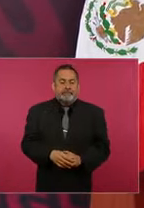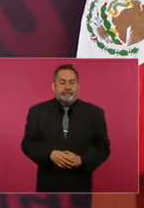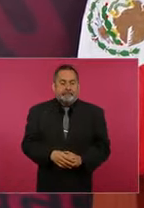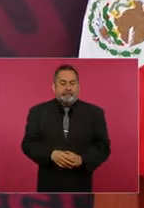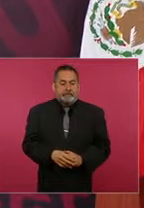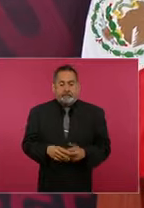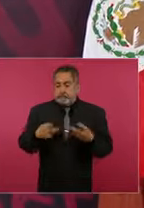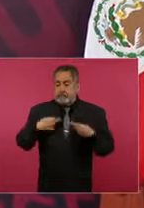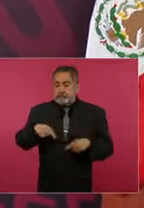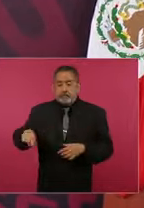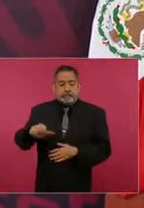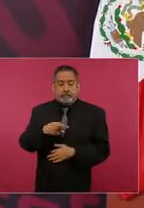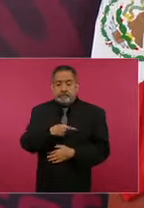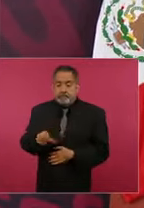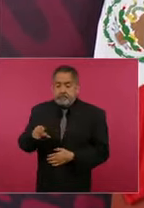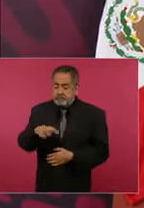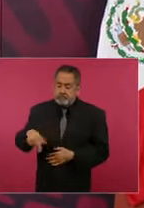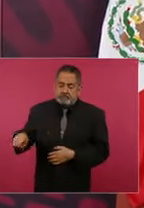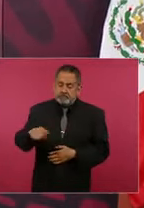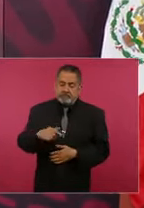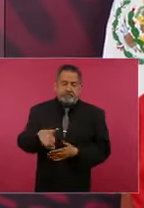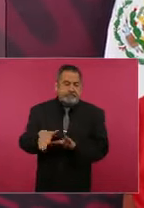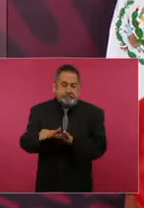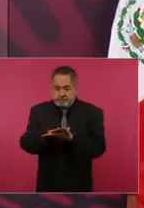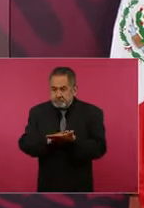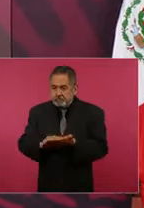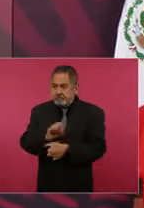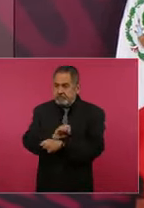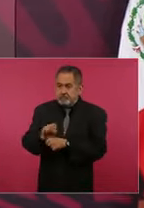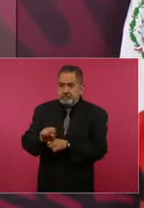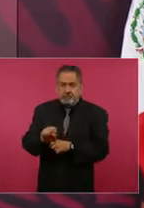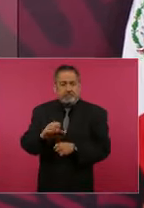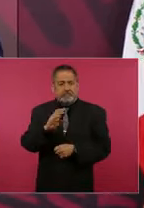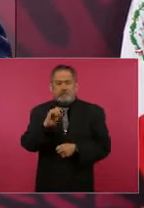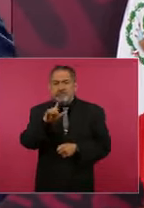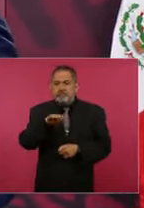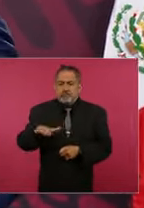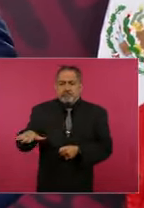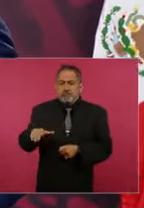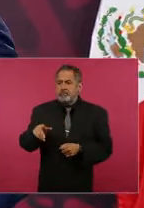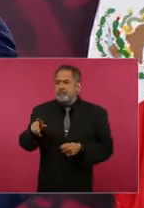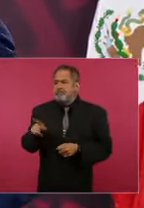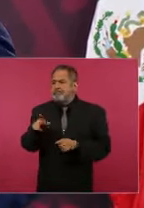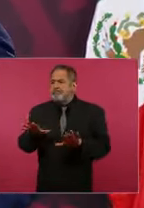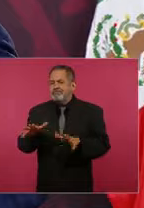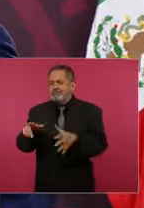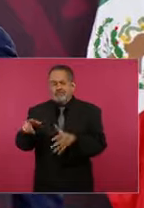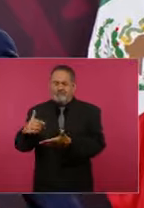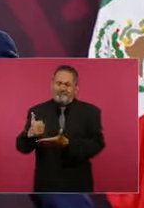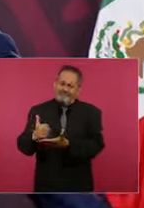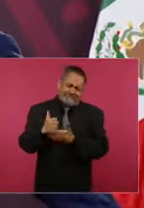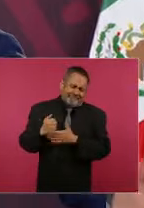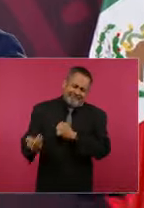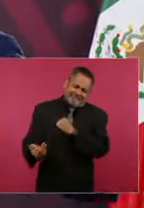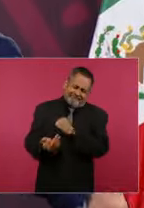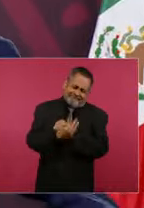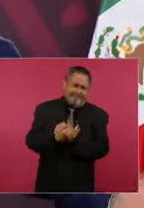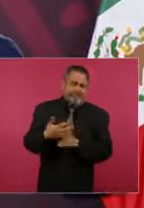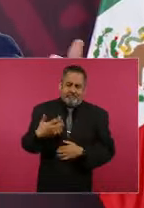La gente pobre, la gente humilde, la gente de las colonias, de los barrios, porque la Ciudad de